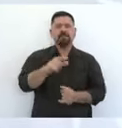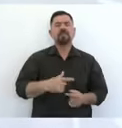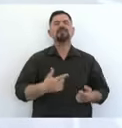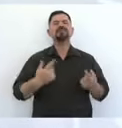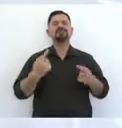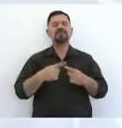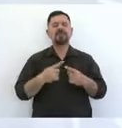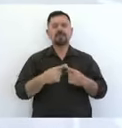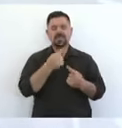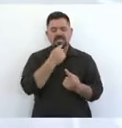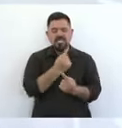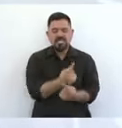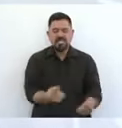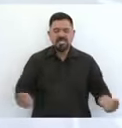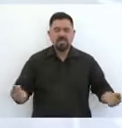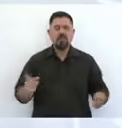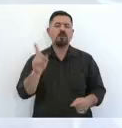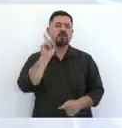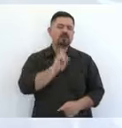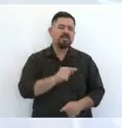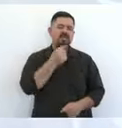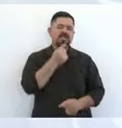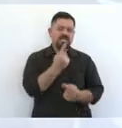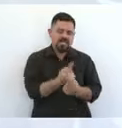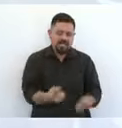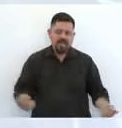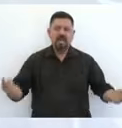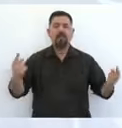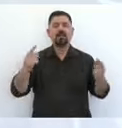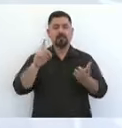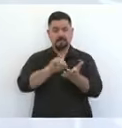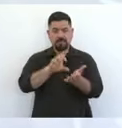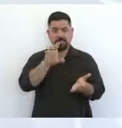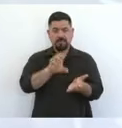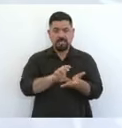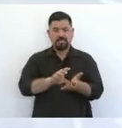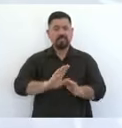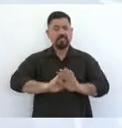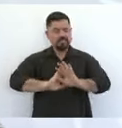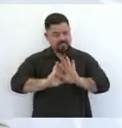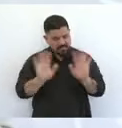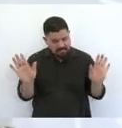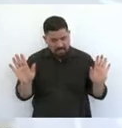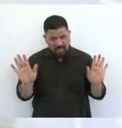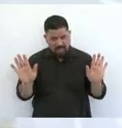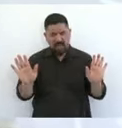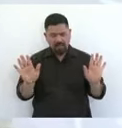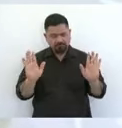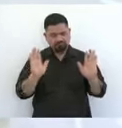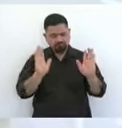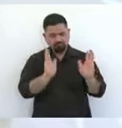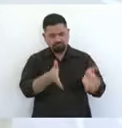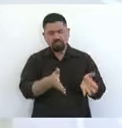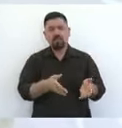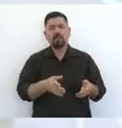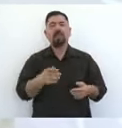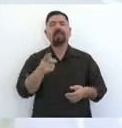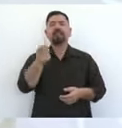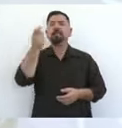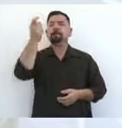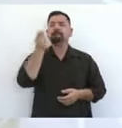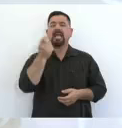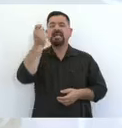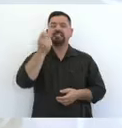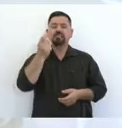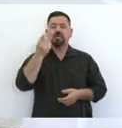niñas, niños con discapacidad, y ya se está logrando que sea pensión